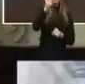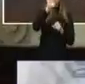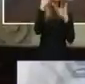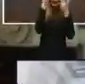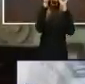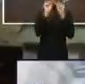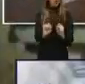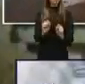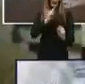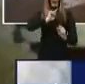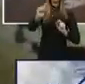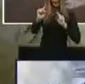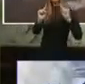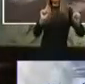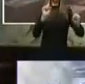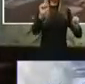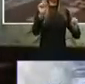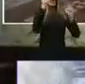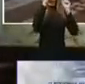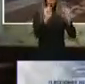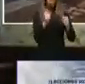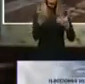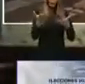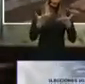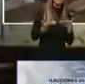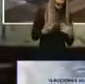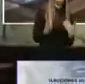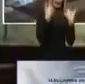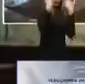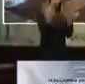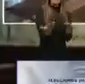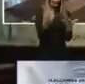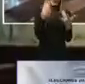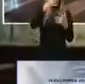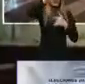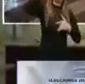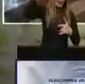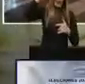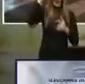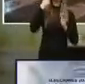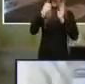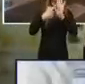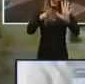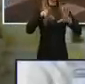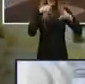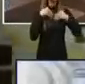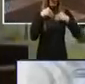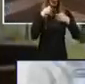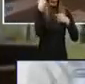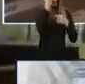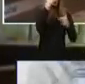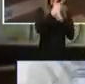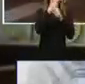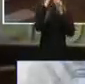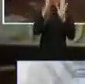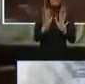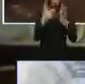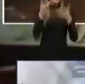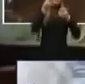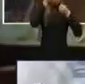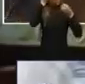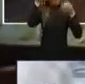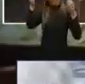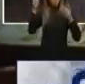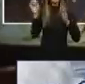gobernar y de poder ofrecer y cumplir lo que se comprometieron con todos los guatemaltecos a través de sus